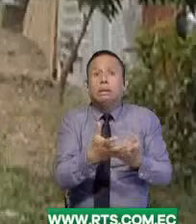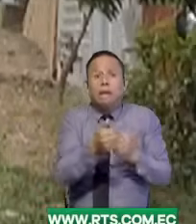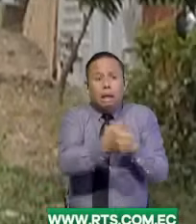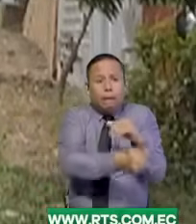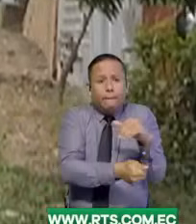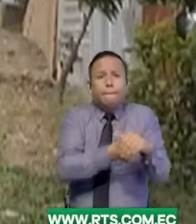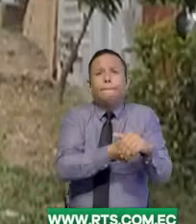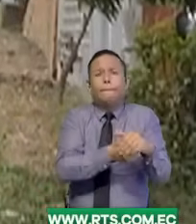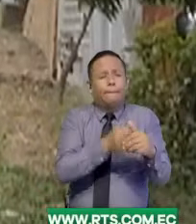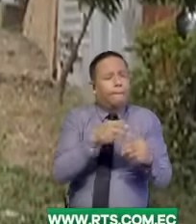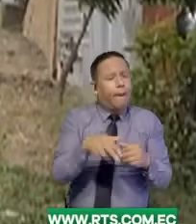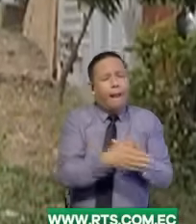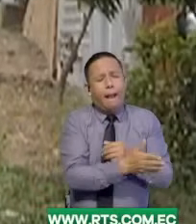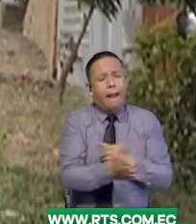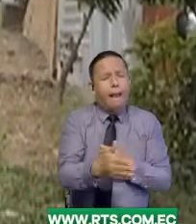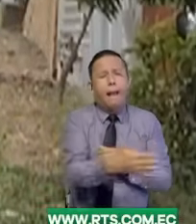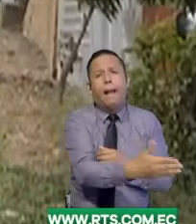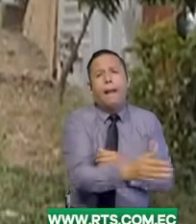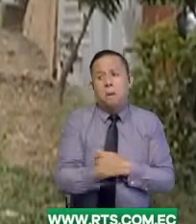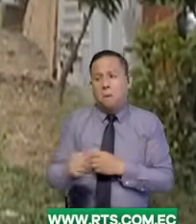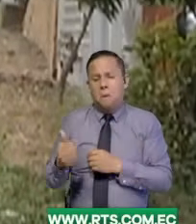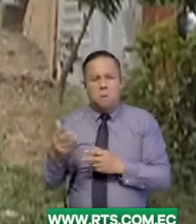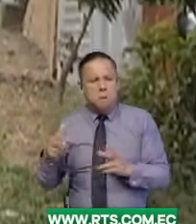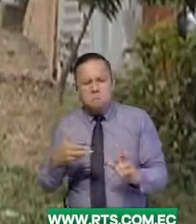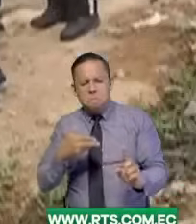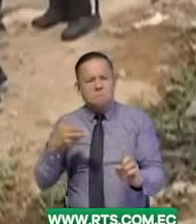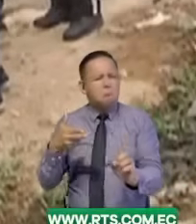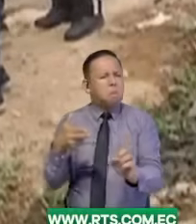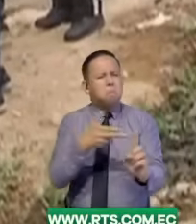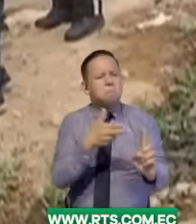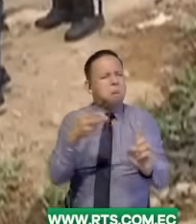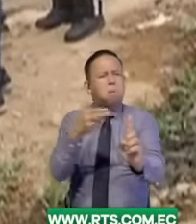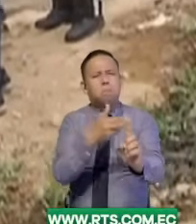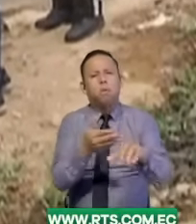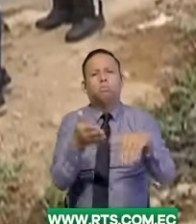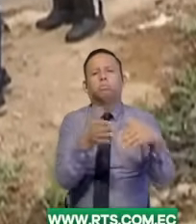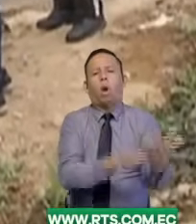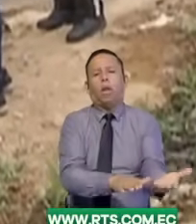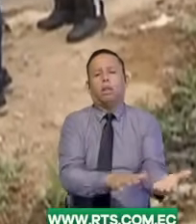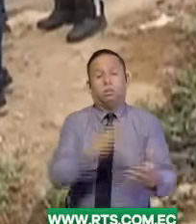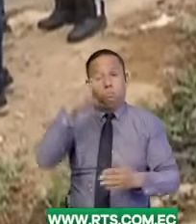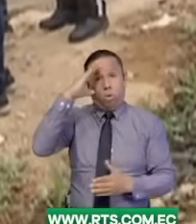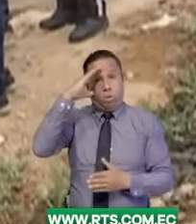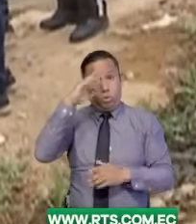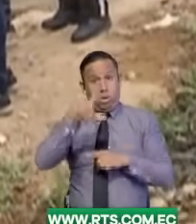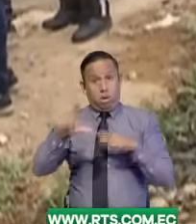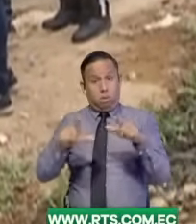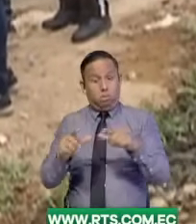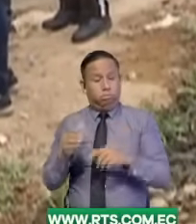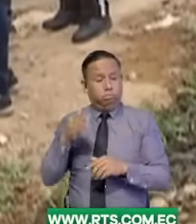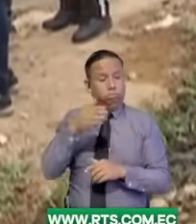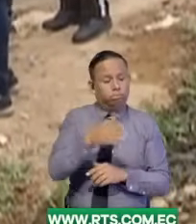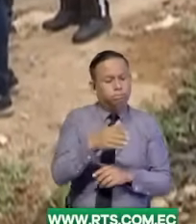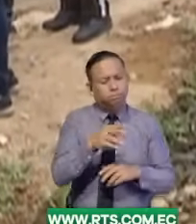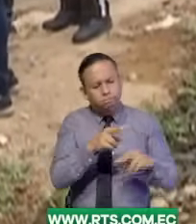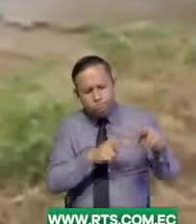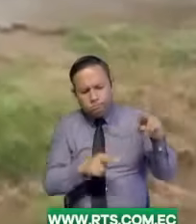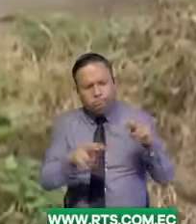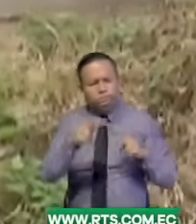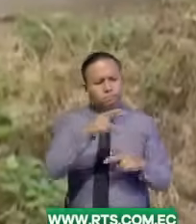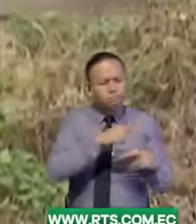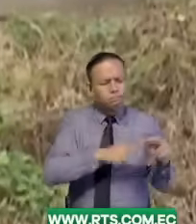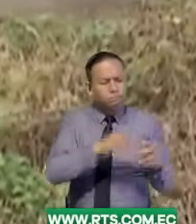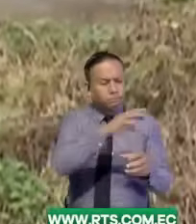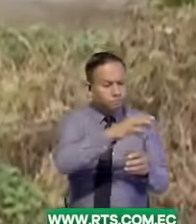algunos callejones, pero fue alcanzado por los proyectiles. Agentes de criminalística llegaron al punto donde se perpetró ese nuevo crimen. Levantó